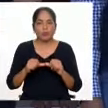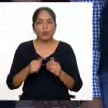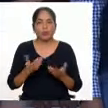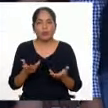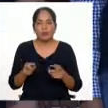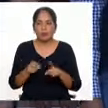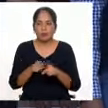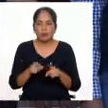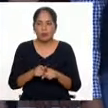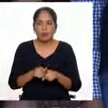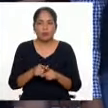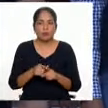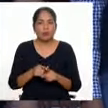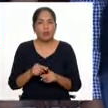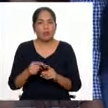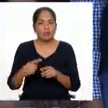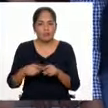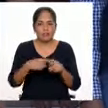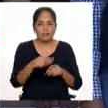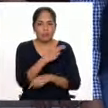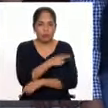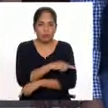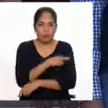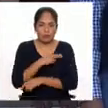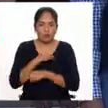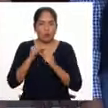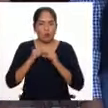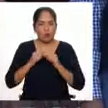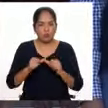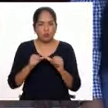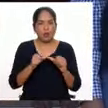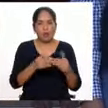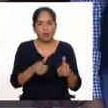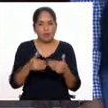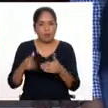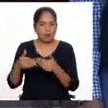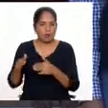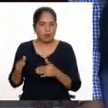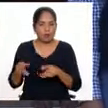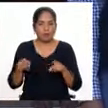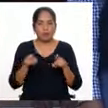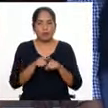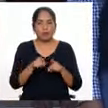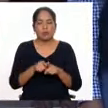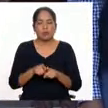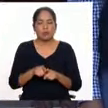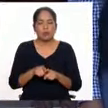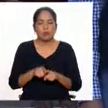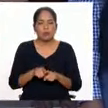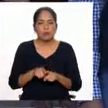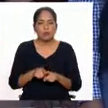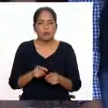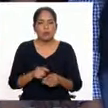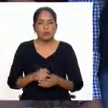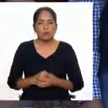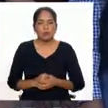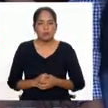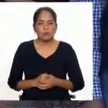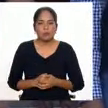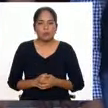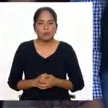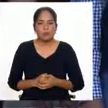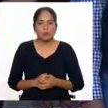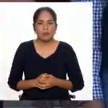y la culminación de los hospitales, sino, como bien me lo dijo, como directiva